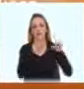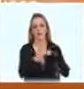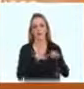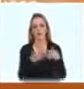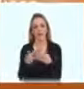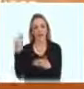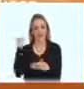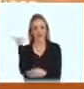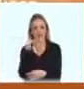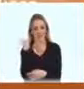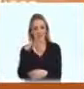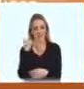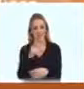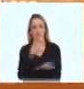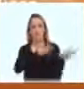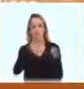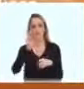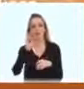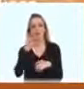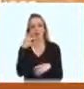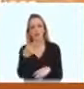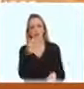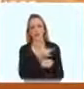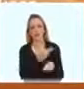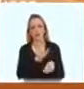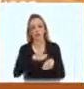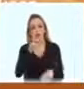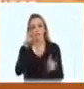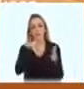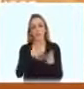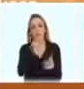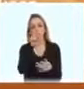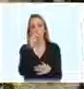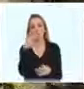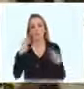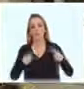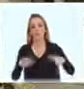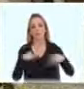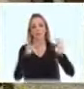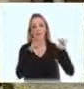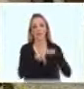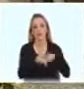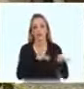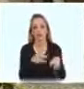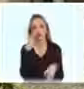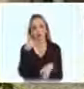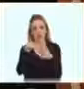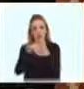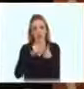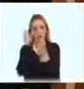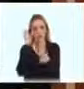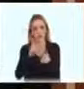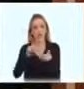eran 998 empleados ahora ya suman mil 28 trabajadores es decir en dos meses dieron de alta a